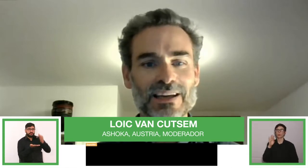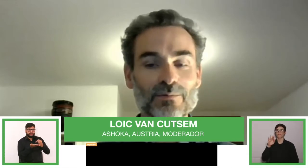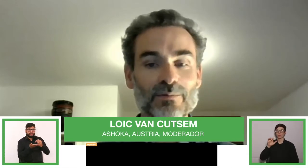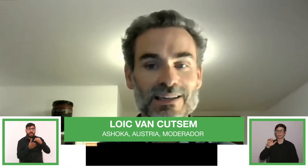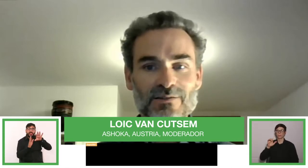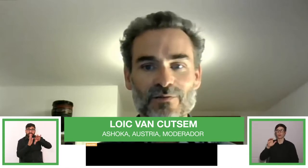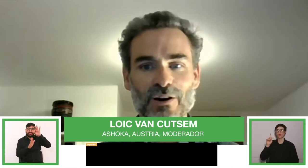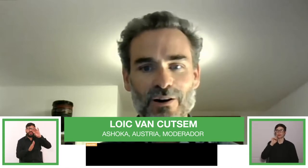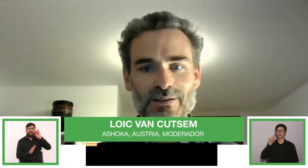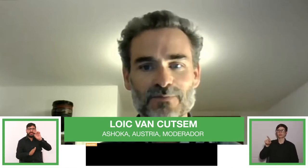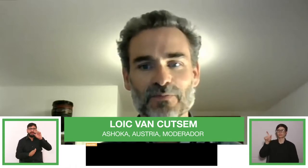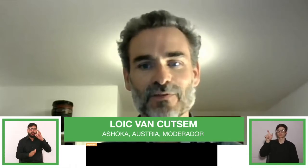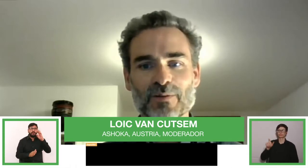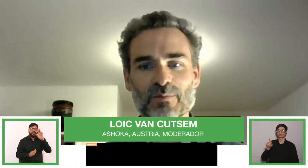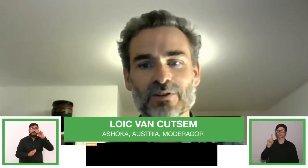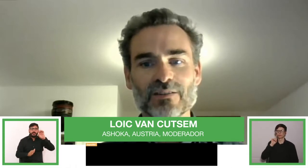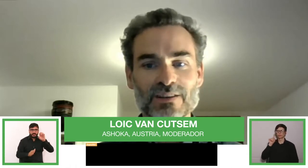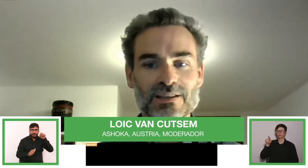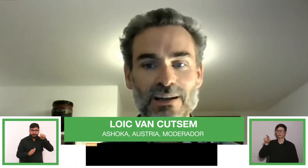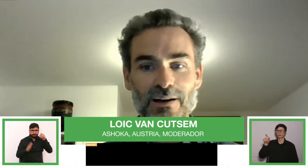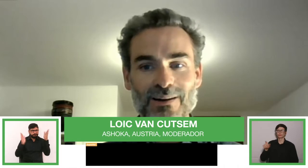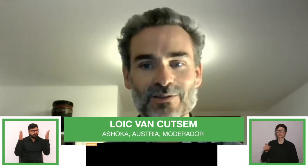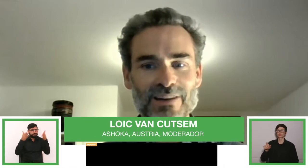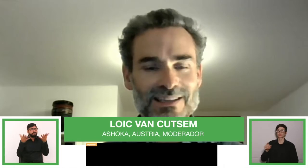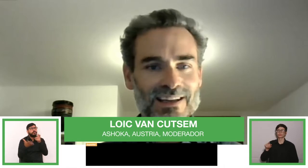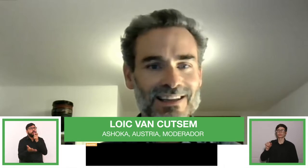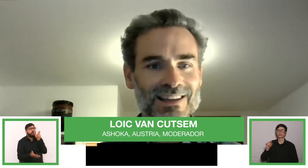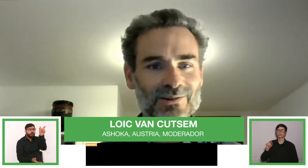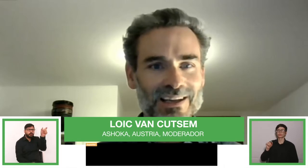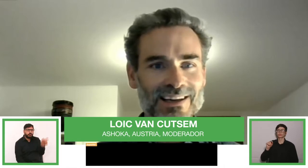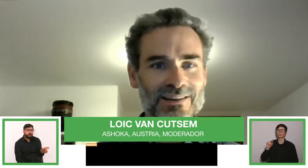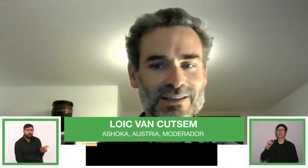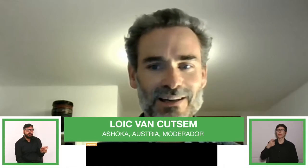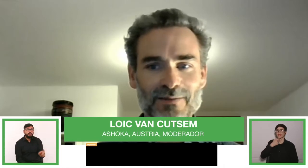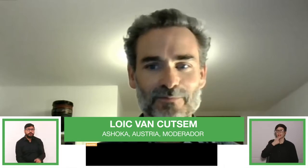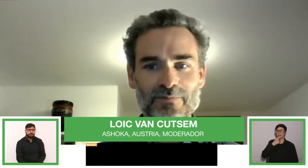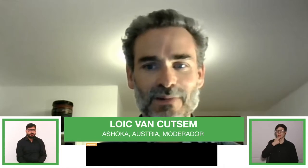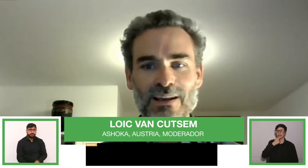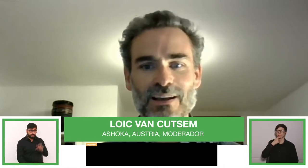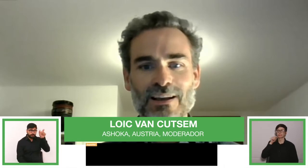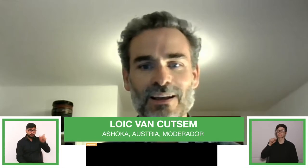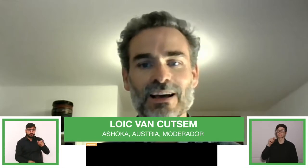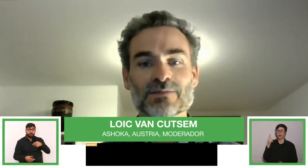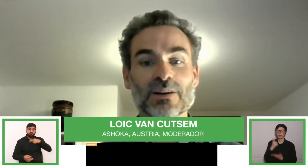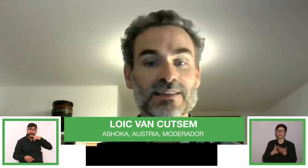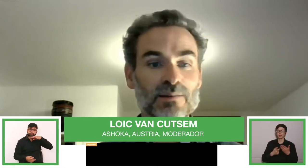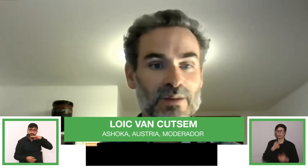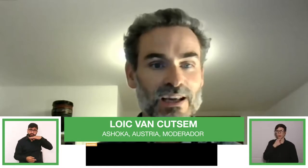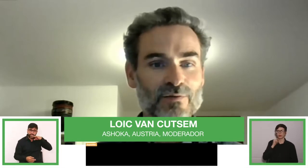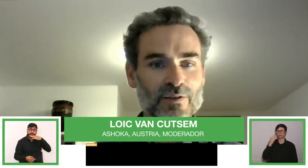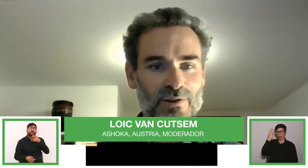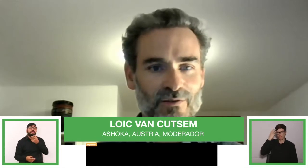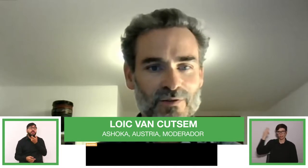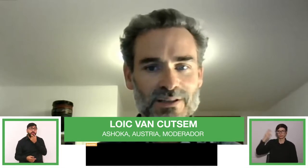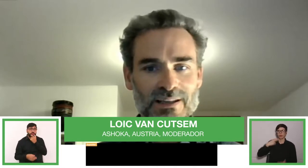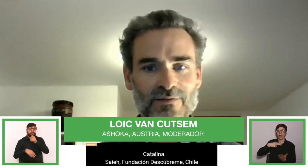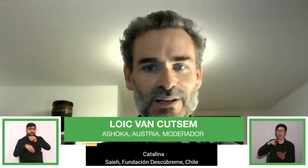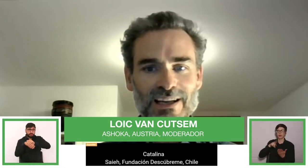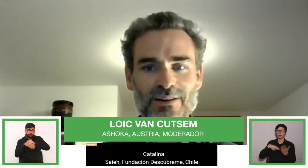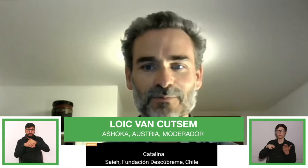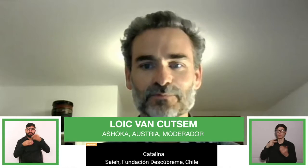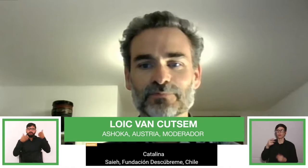Tiene un grado en inglés, literatura inglesa, y una maestría en arte de la Pontificia